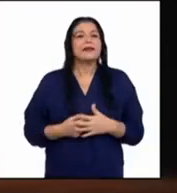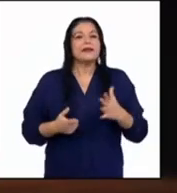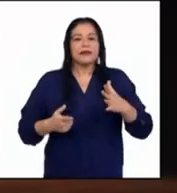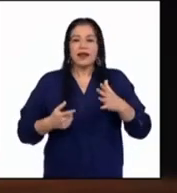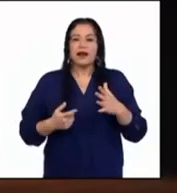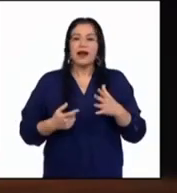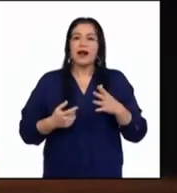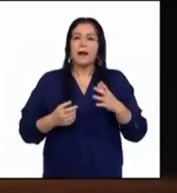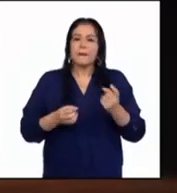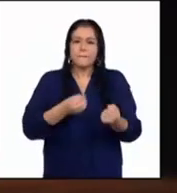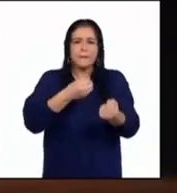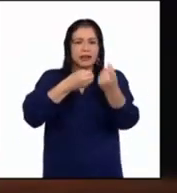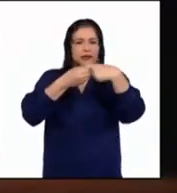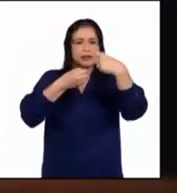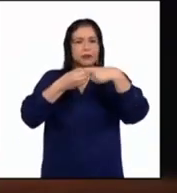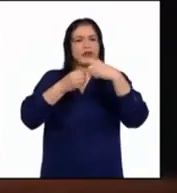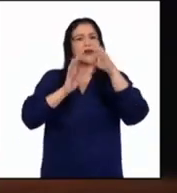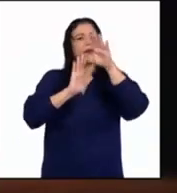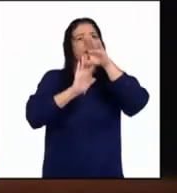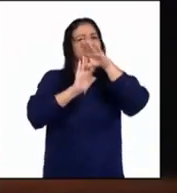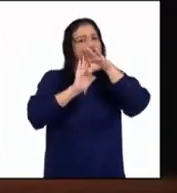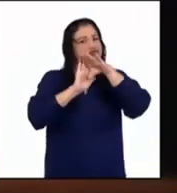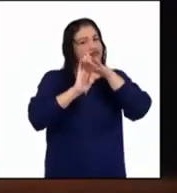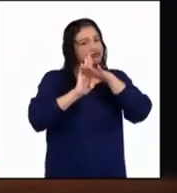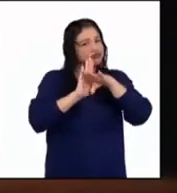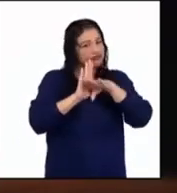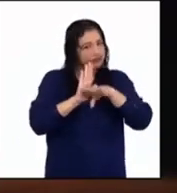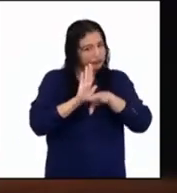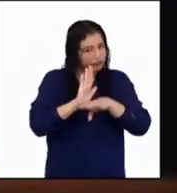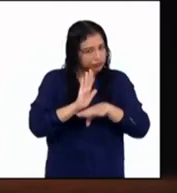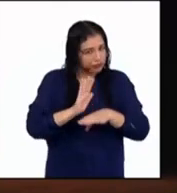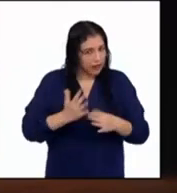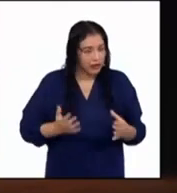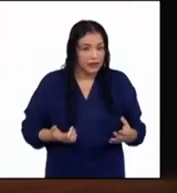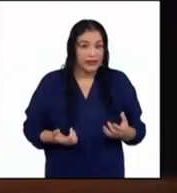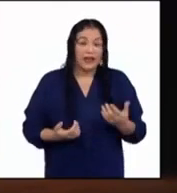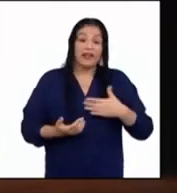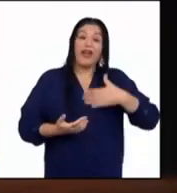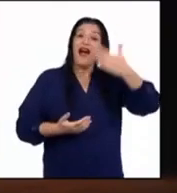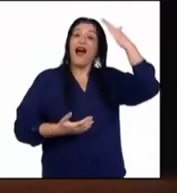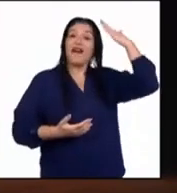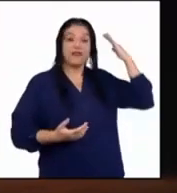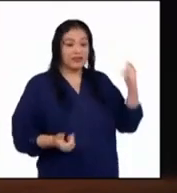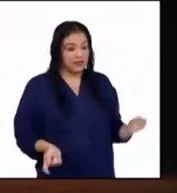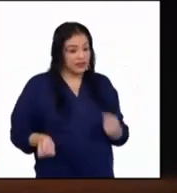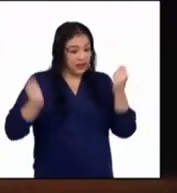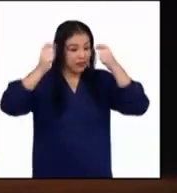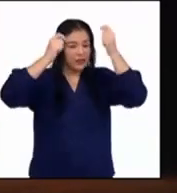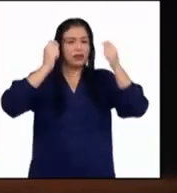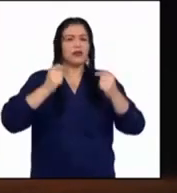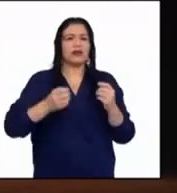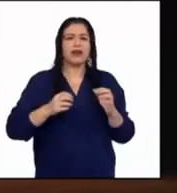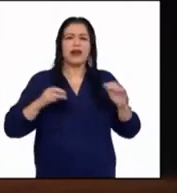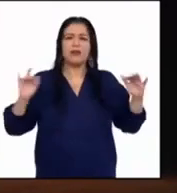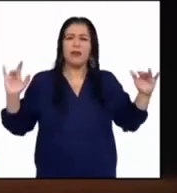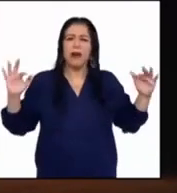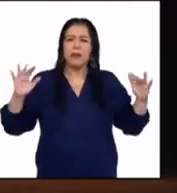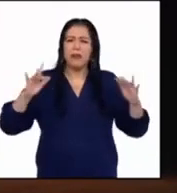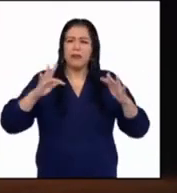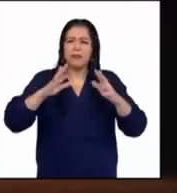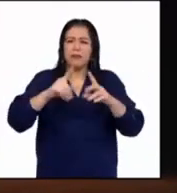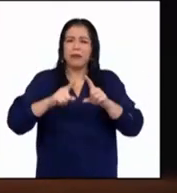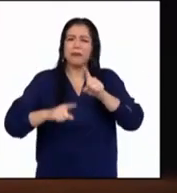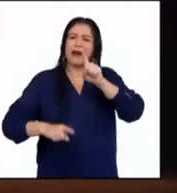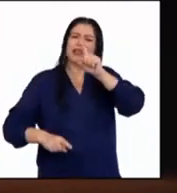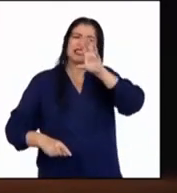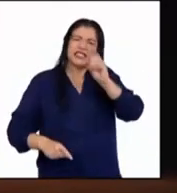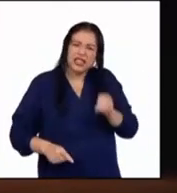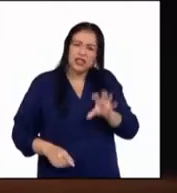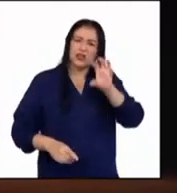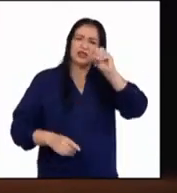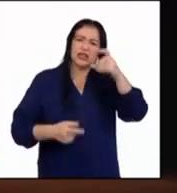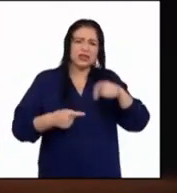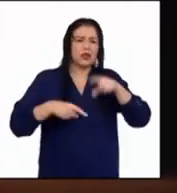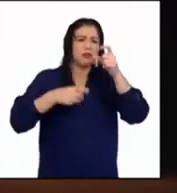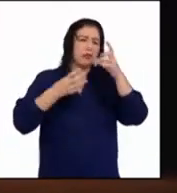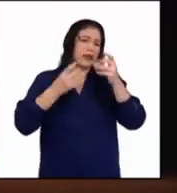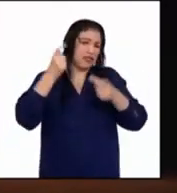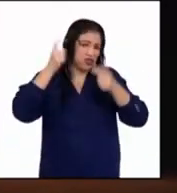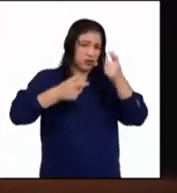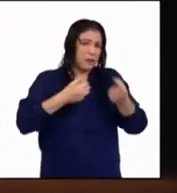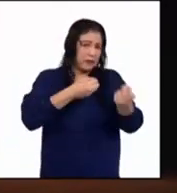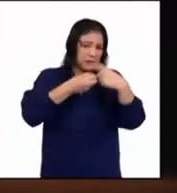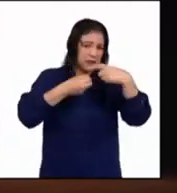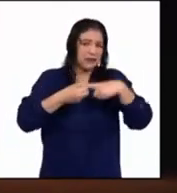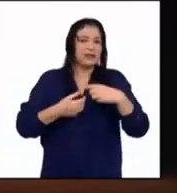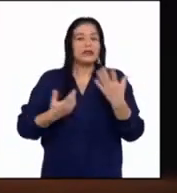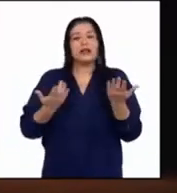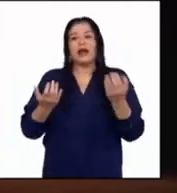de participación había descendido significativamente. De tener eventos en donde participaban cientos de trabajadores de las empresas, teníamos proyectos en